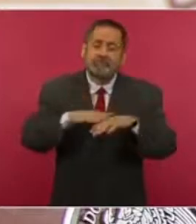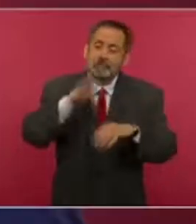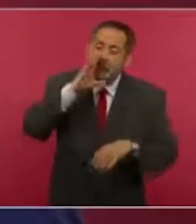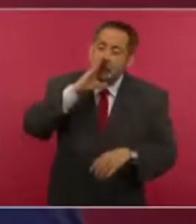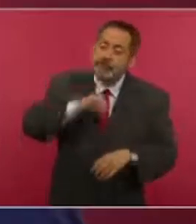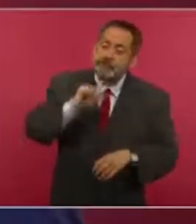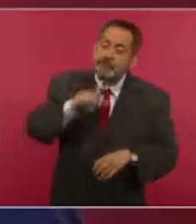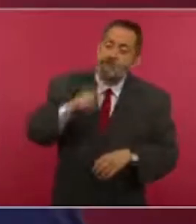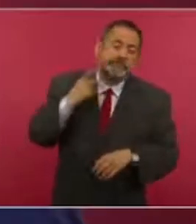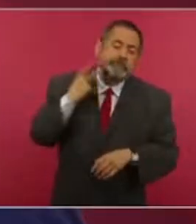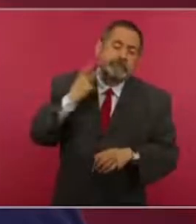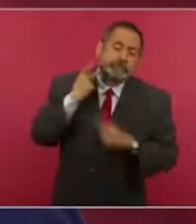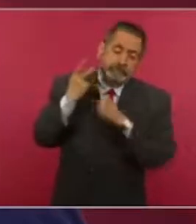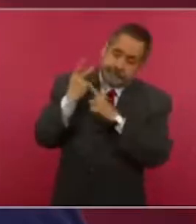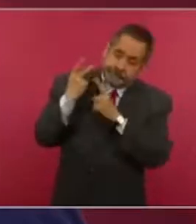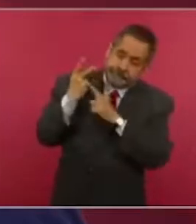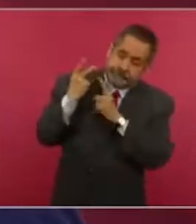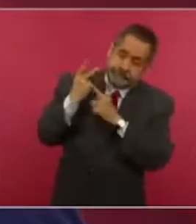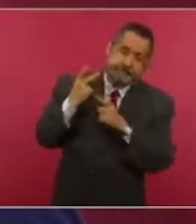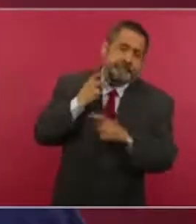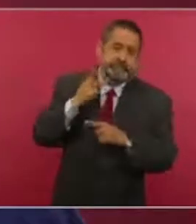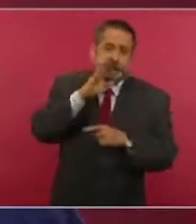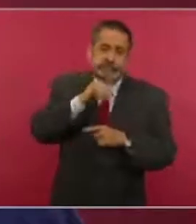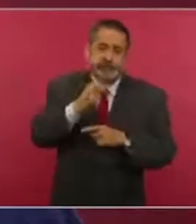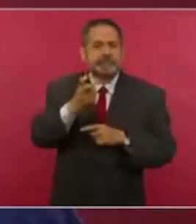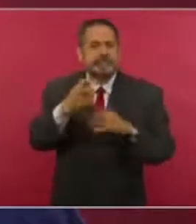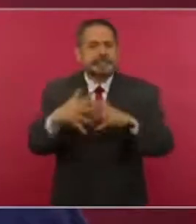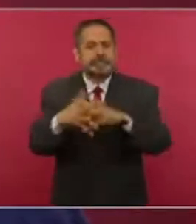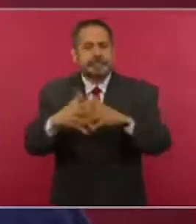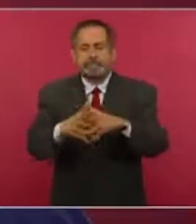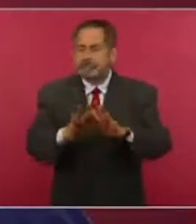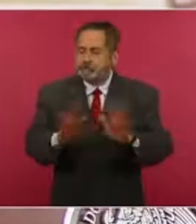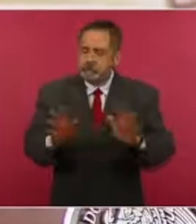Por falla de la política hay guerra.